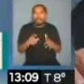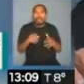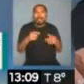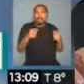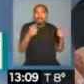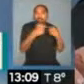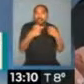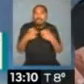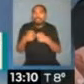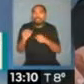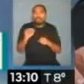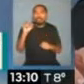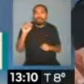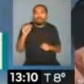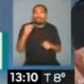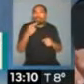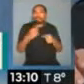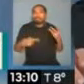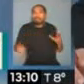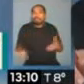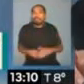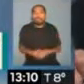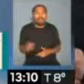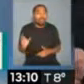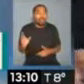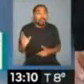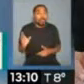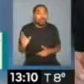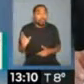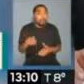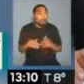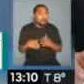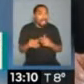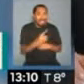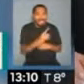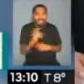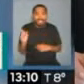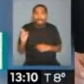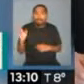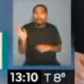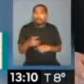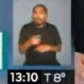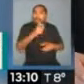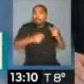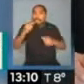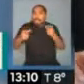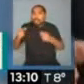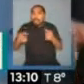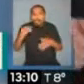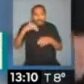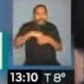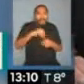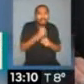que tenemos se entiende que están registrados, porque lo que hacemos es pagar la tarifa sustitutiva que corresponde,